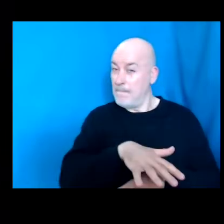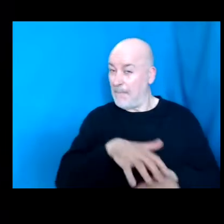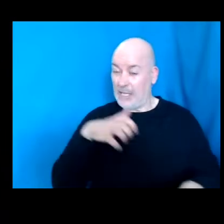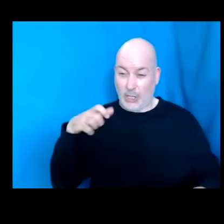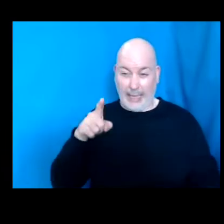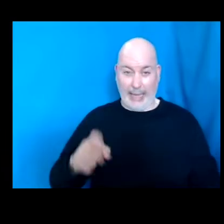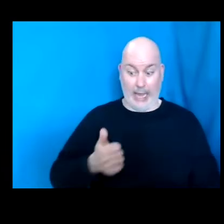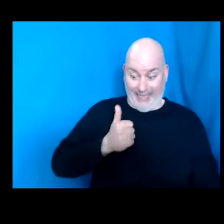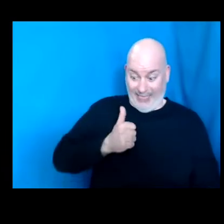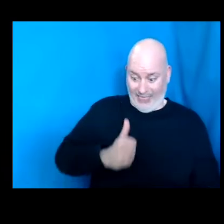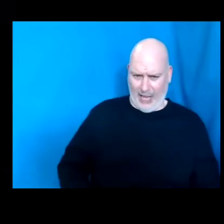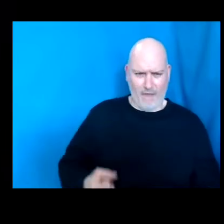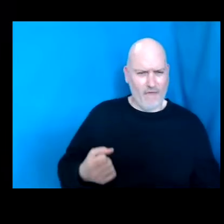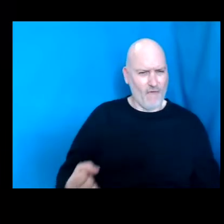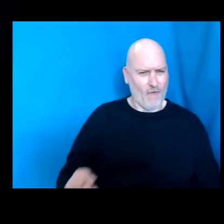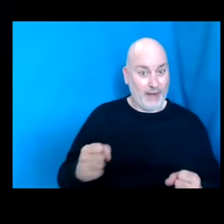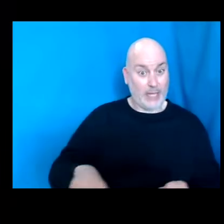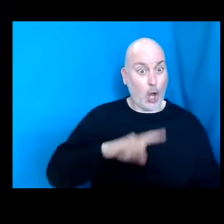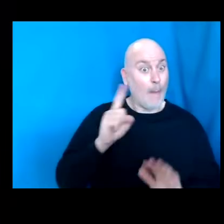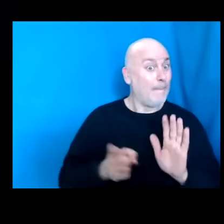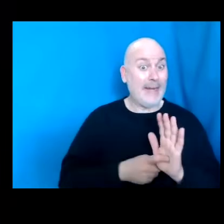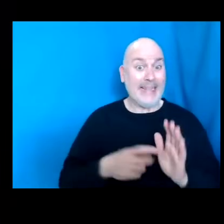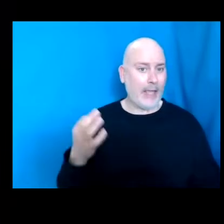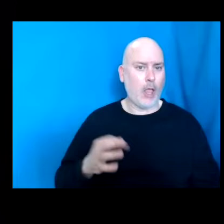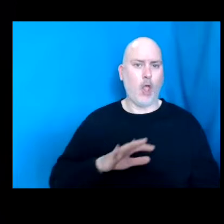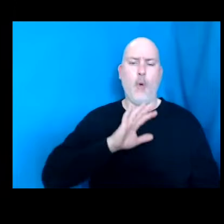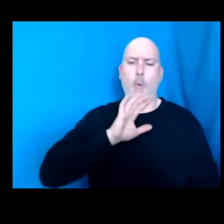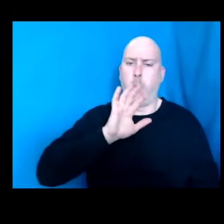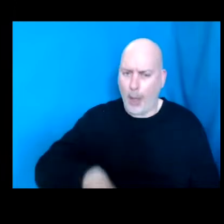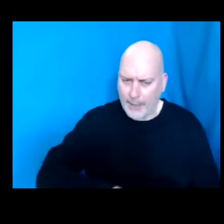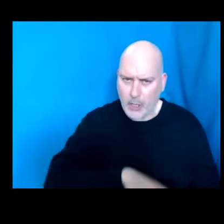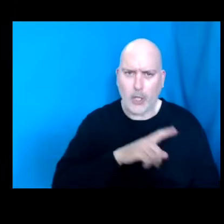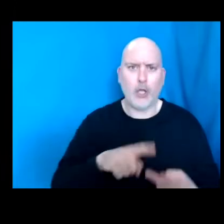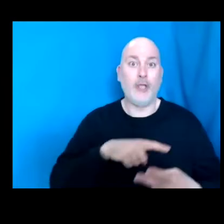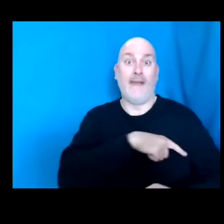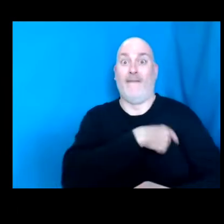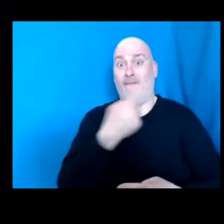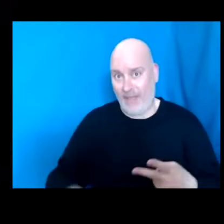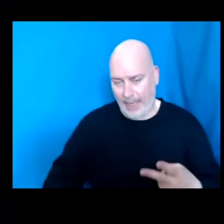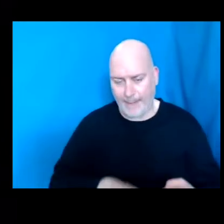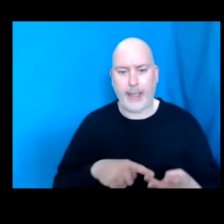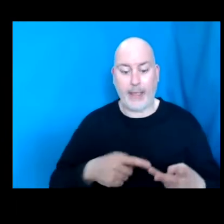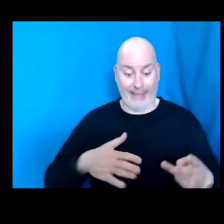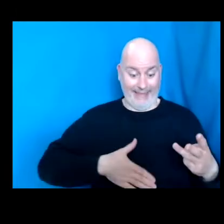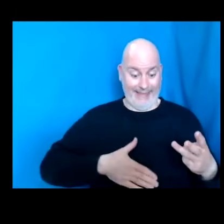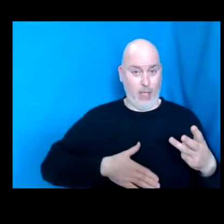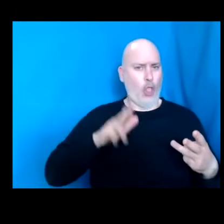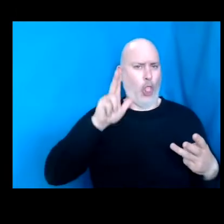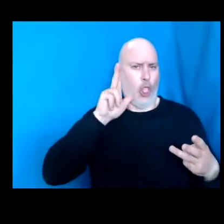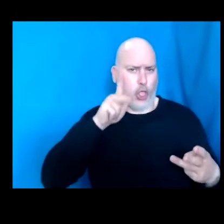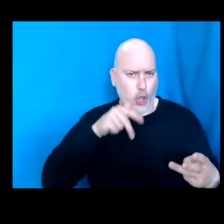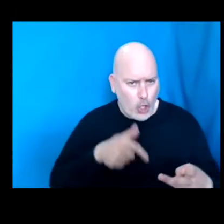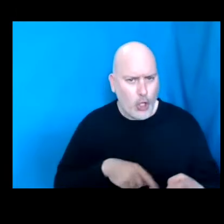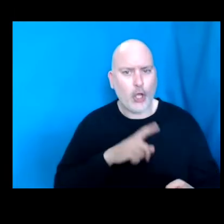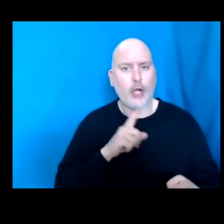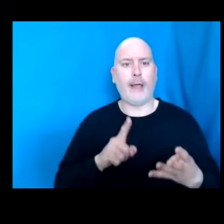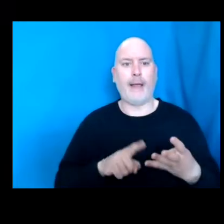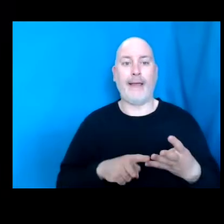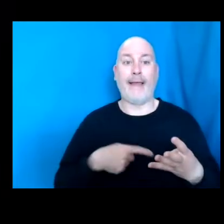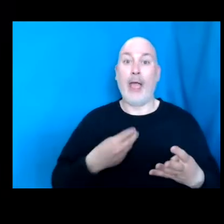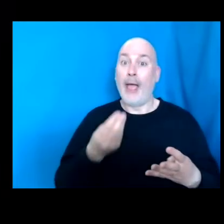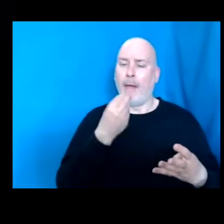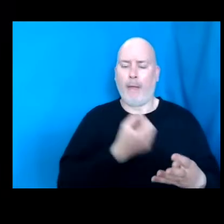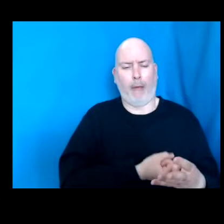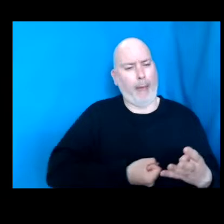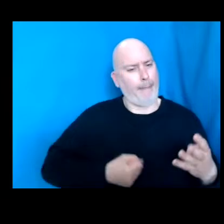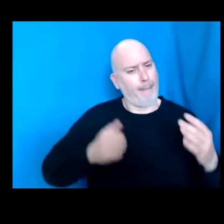aguda completa se va a acompañar de vómitos, fiebre, dolor abdominal, disminución del apetito